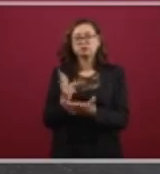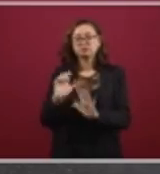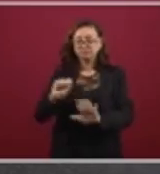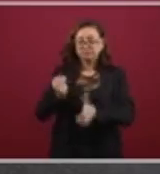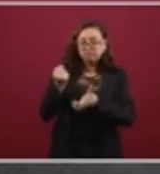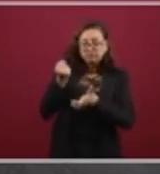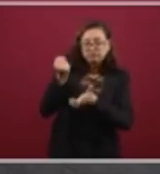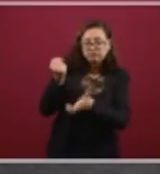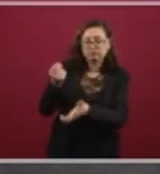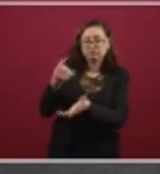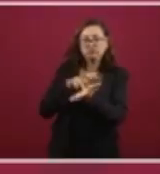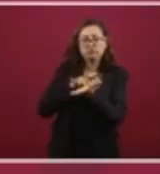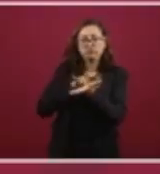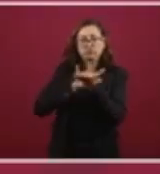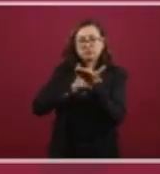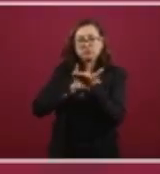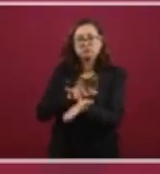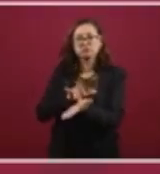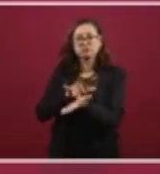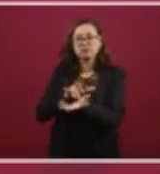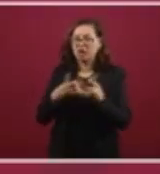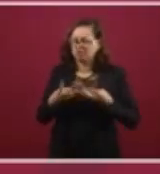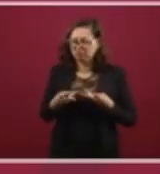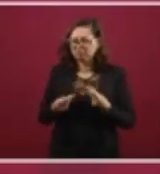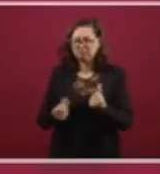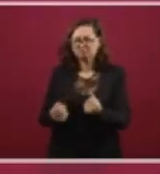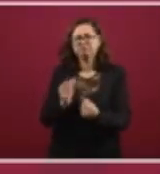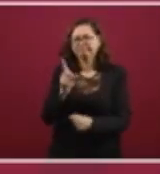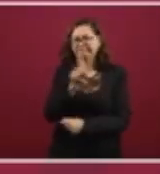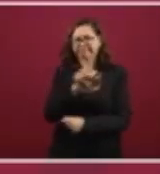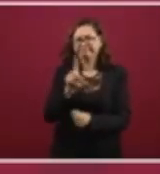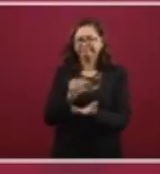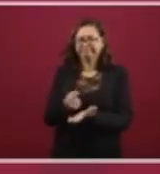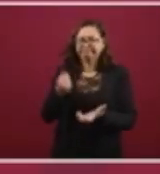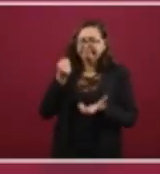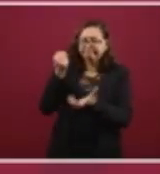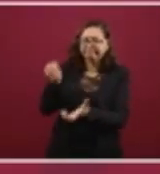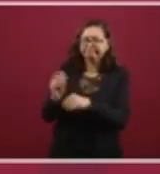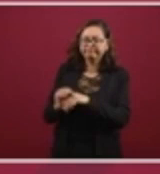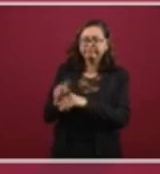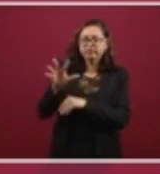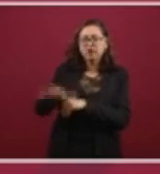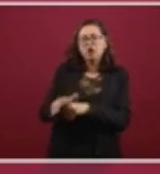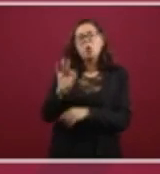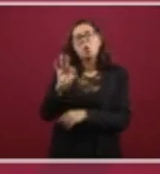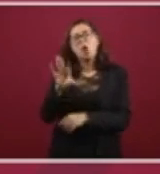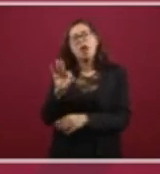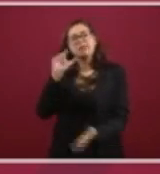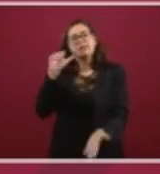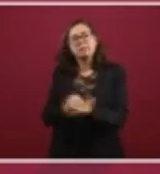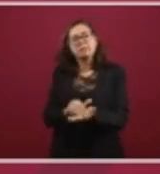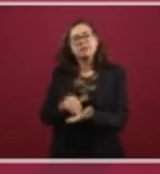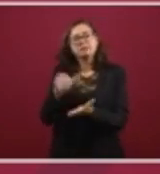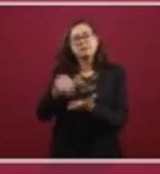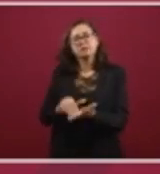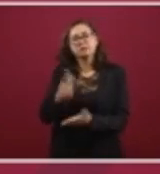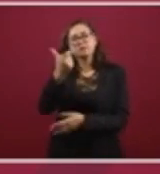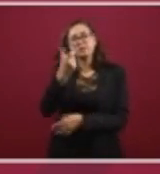inversión que no un gasto de 40 mil millones de pesos al